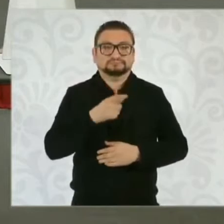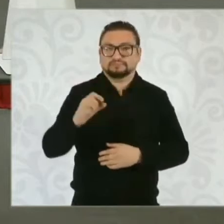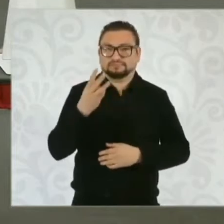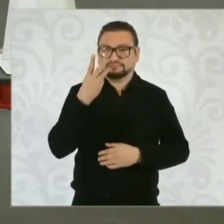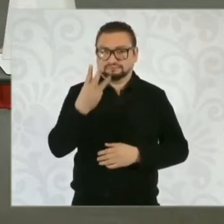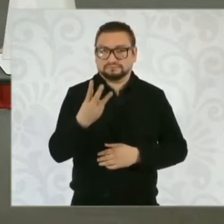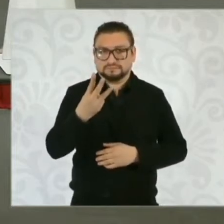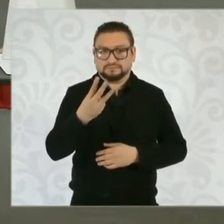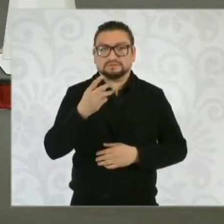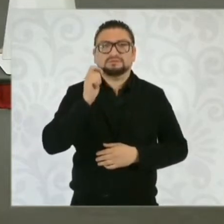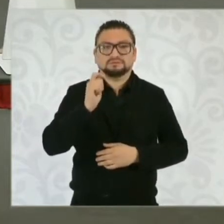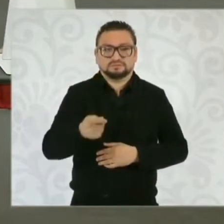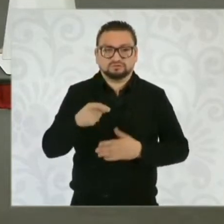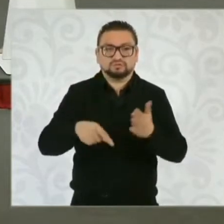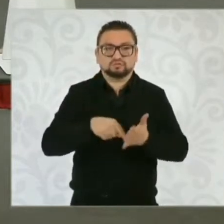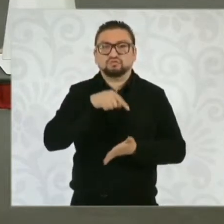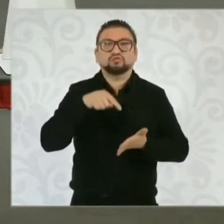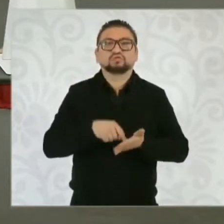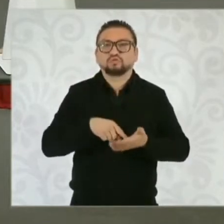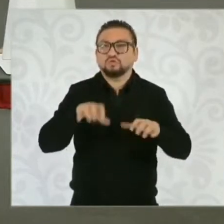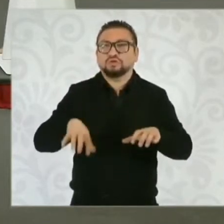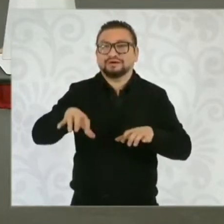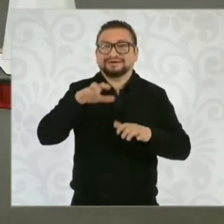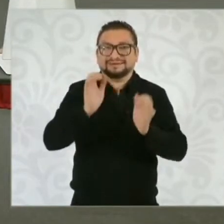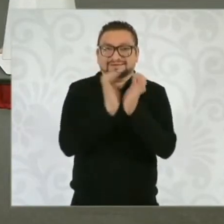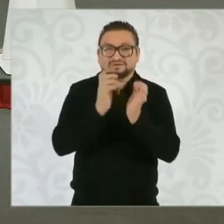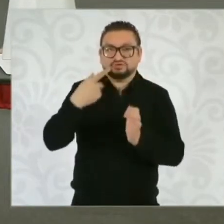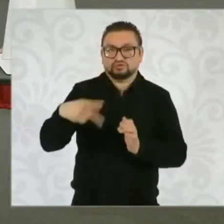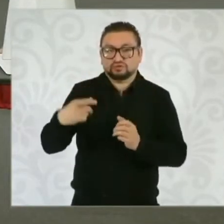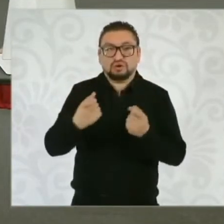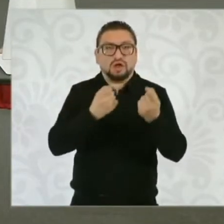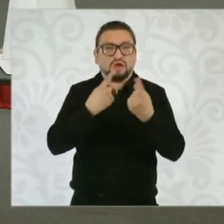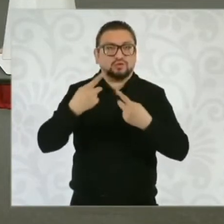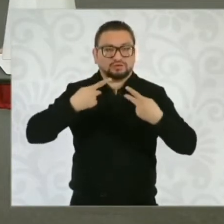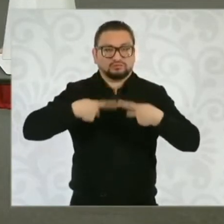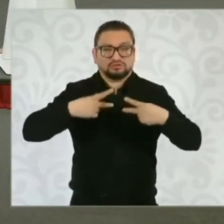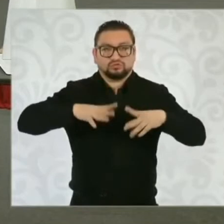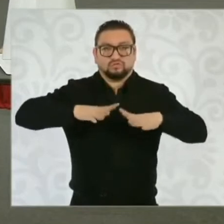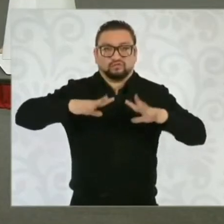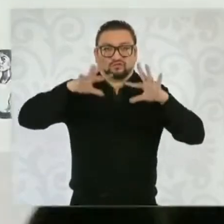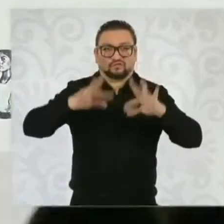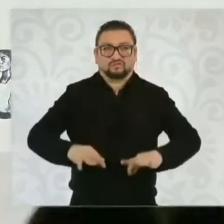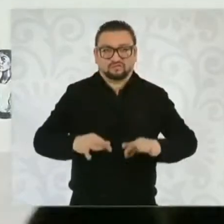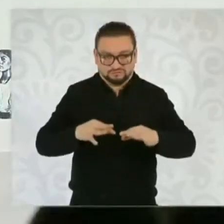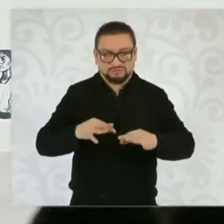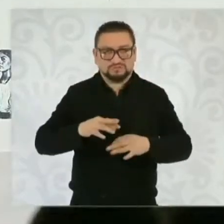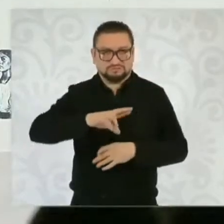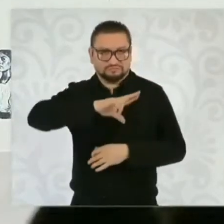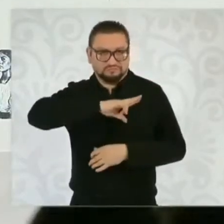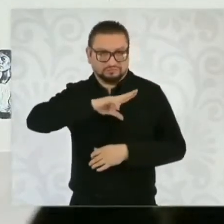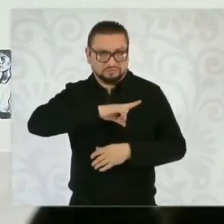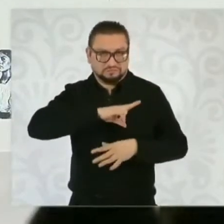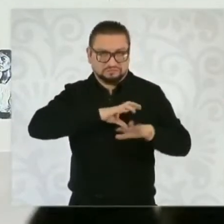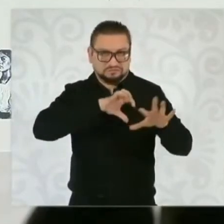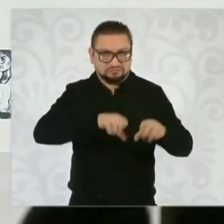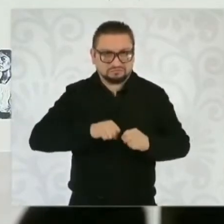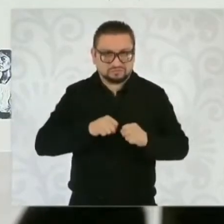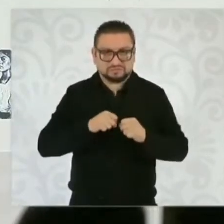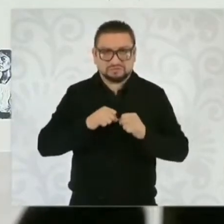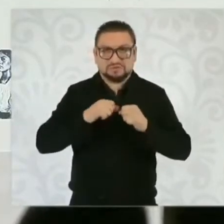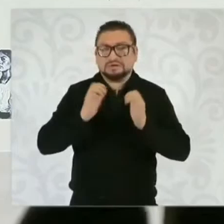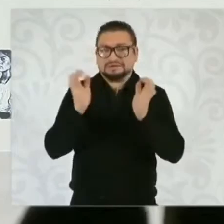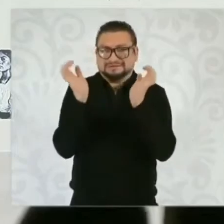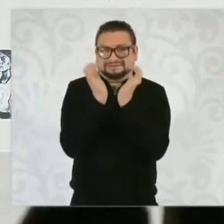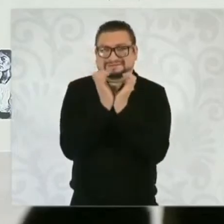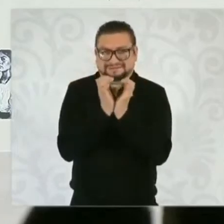23 es recuperar espacios físicos del ISSSTE que indebidamente ocupan fundaciones privadas que lucran con el nombre